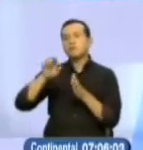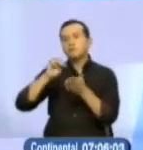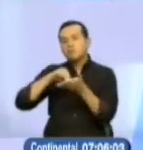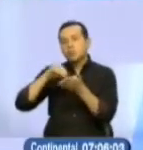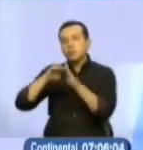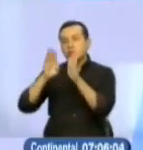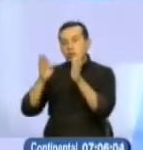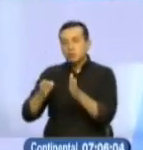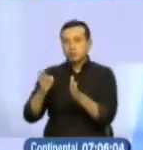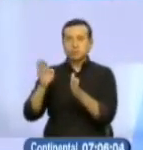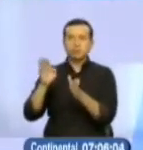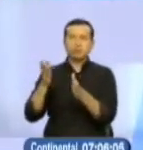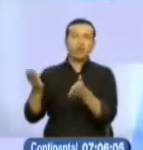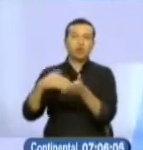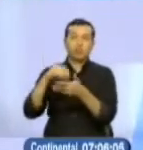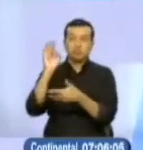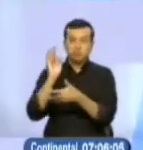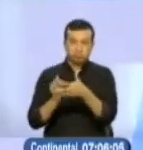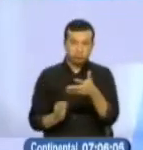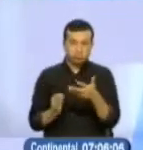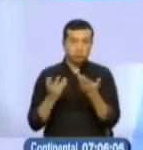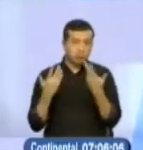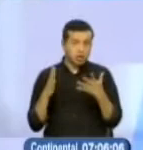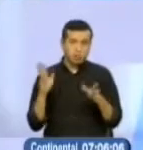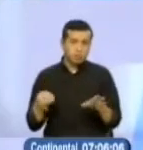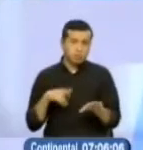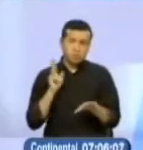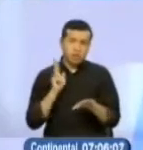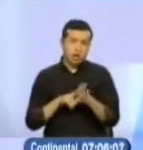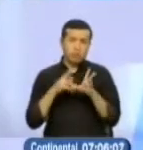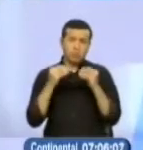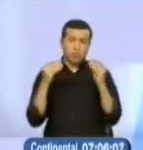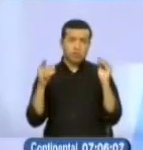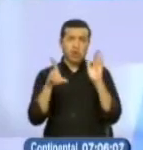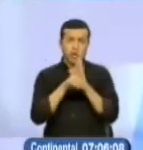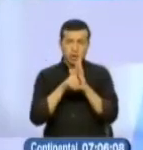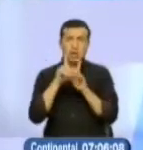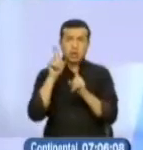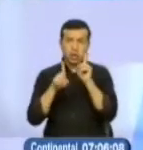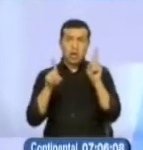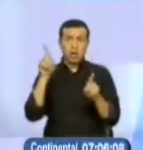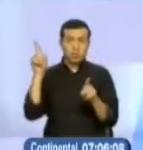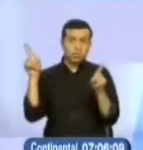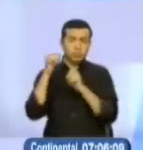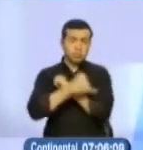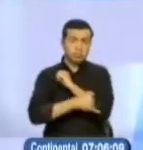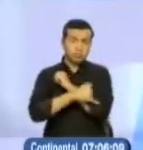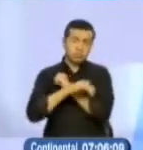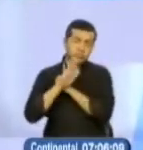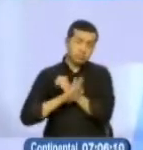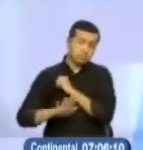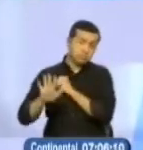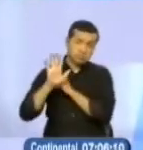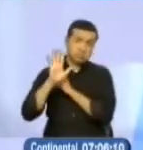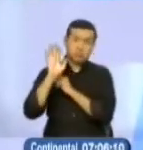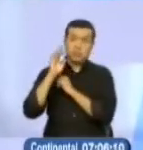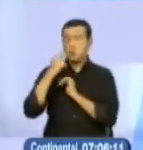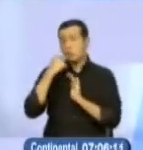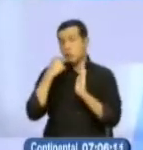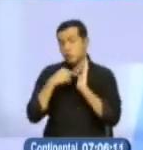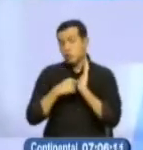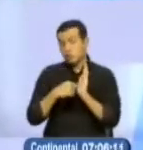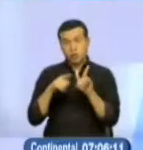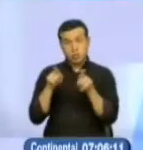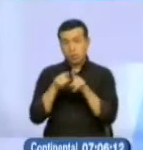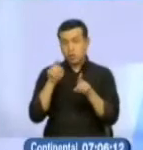la figura del recuento es una figura común en numerosas legislaciones puede darse como en el caso de